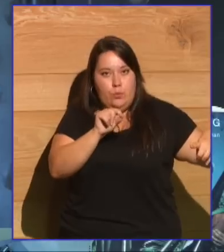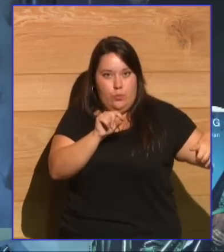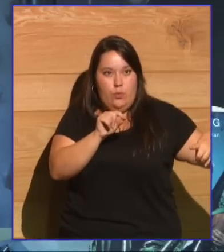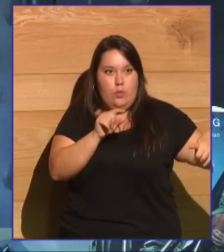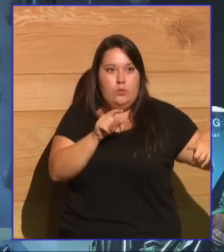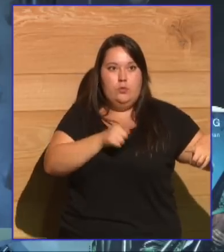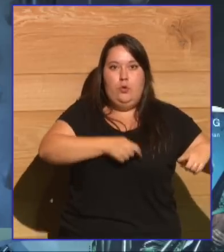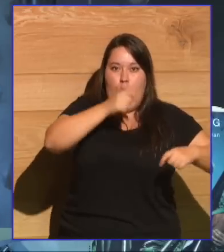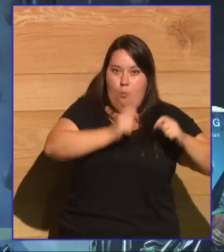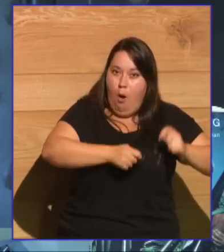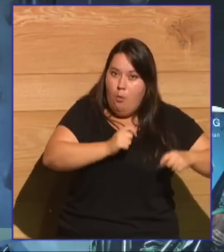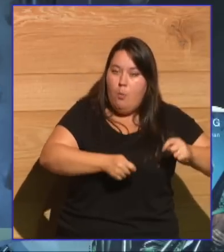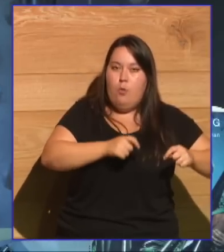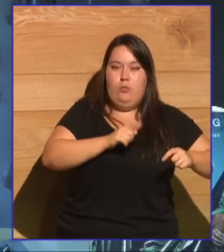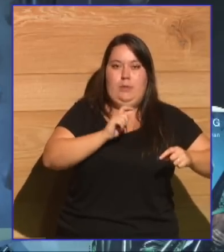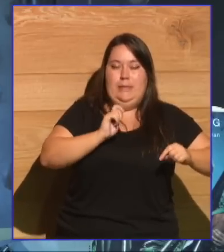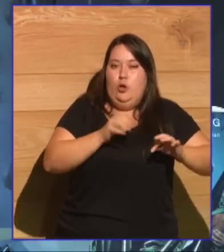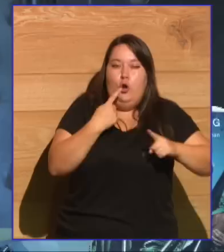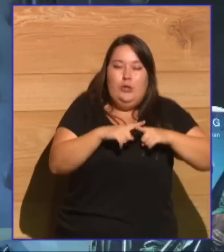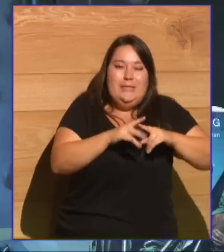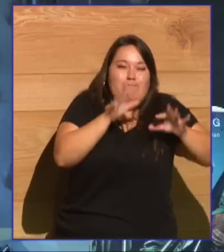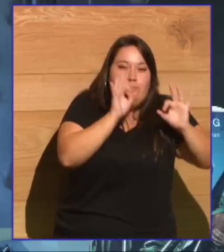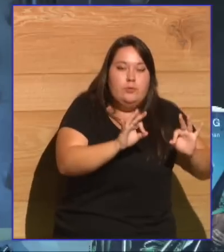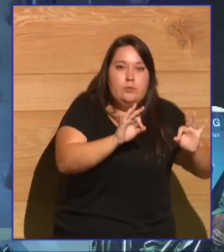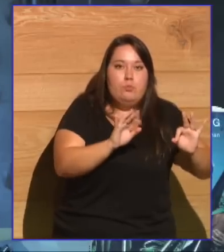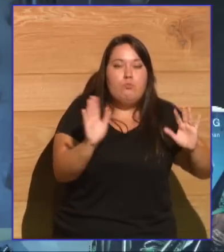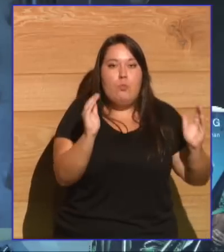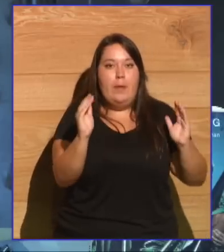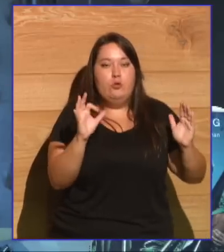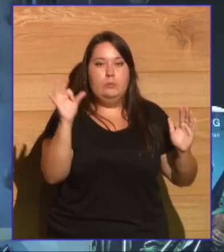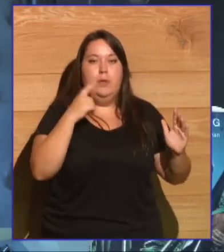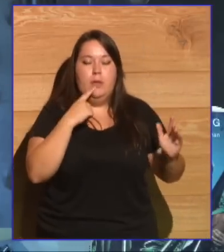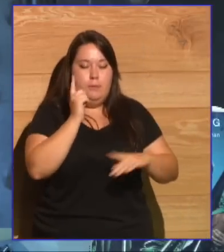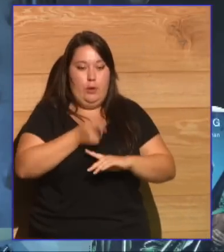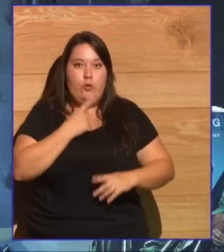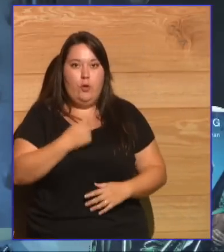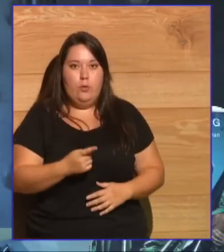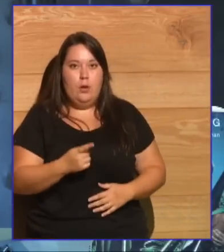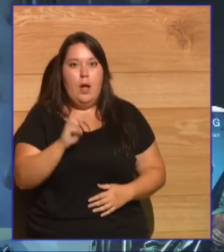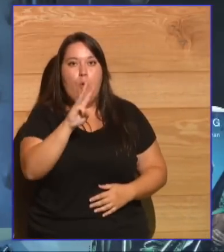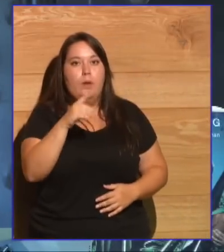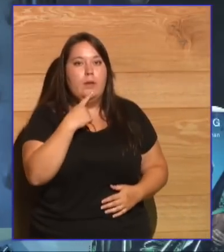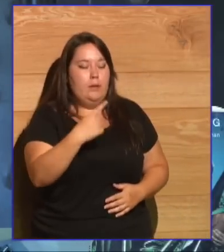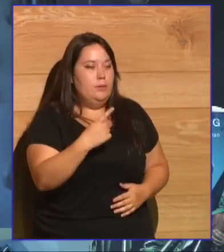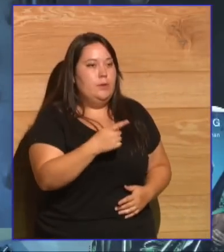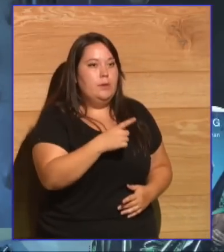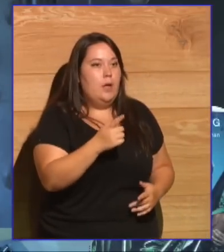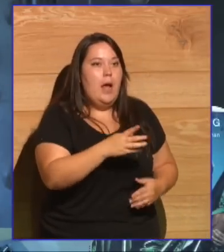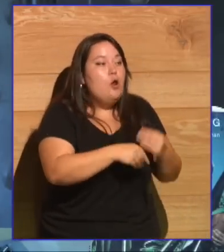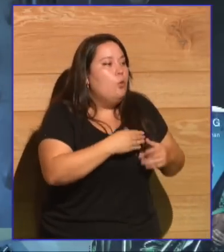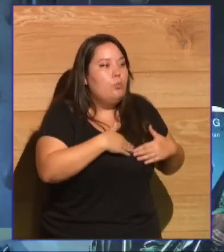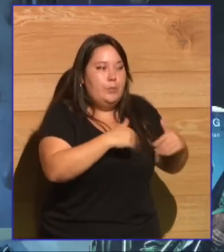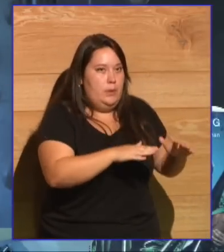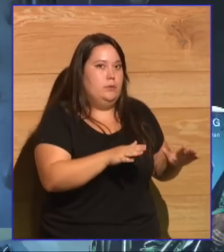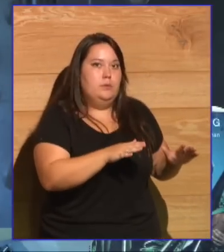tocan en el corte de plano exacto en el gesto exacto y llegó un momento que spielberg le dijo a a williams sabes que dirige lo sin más a tu